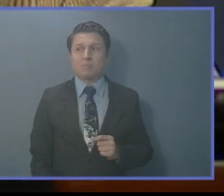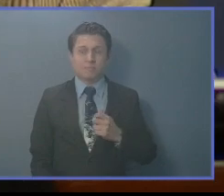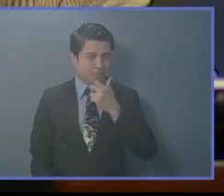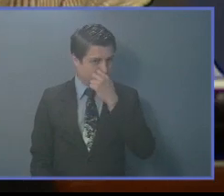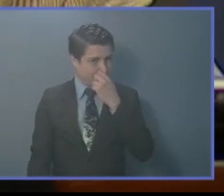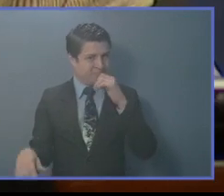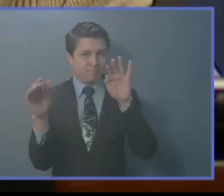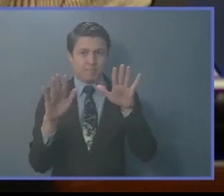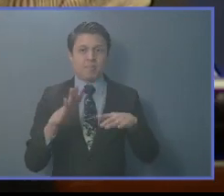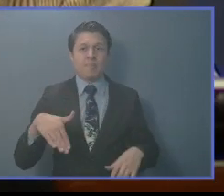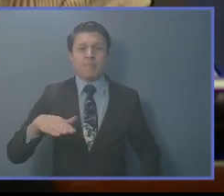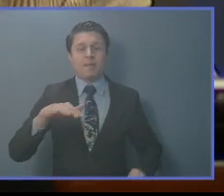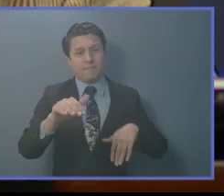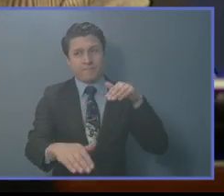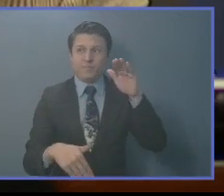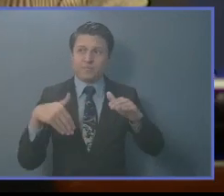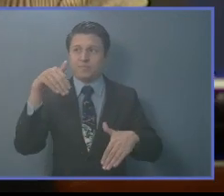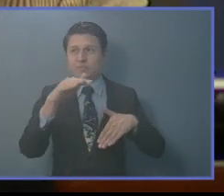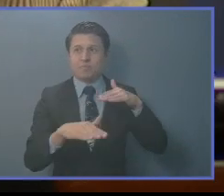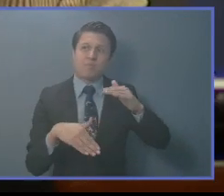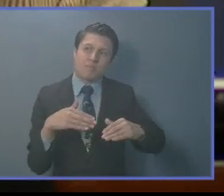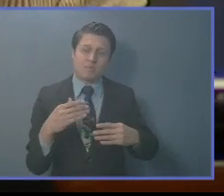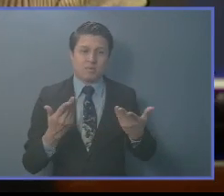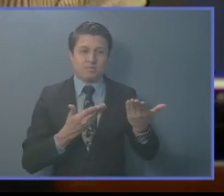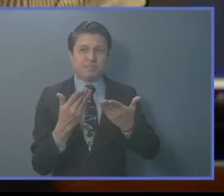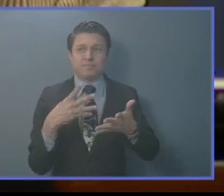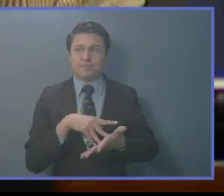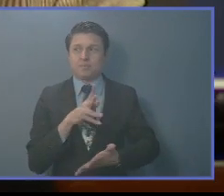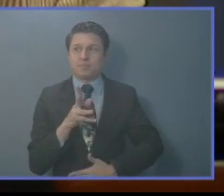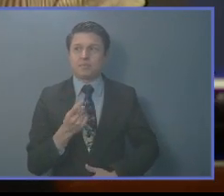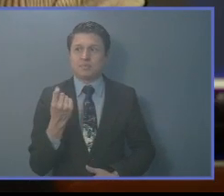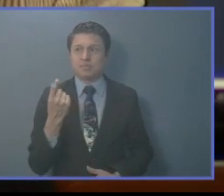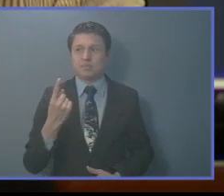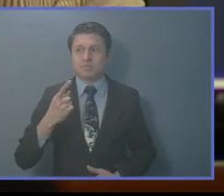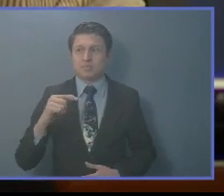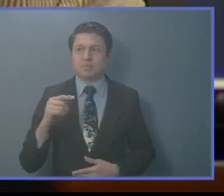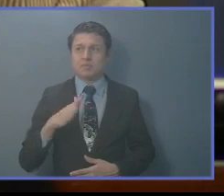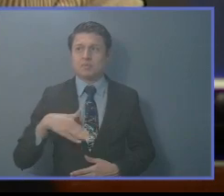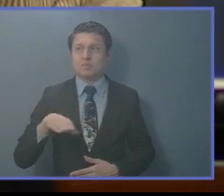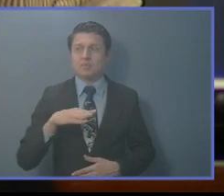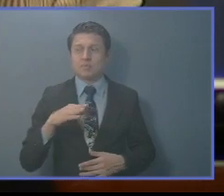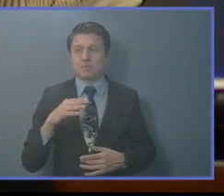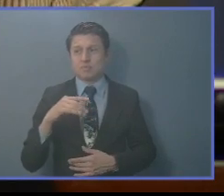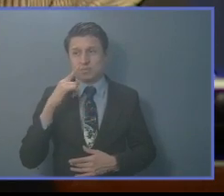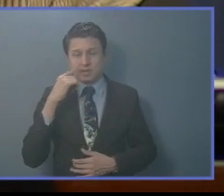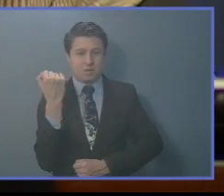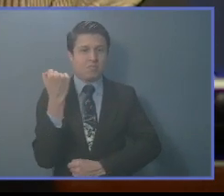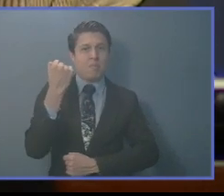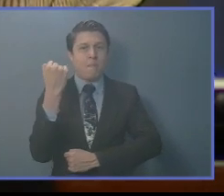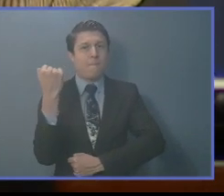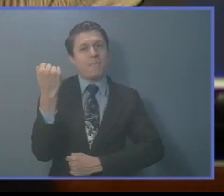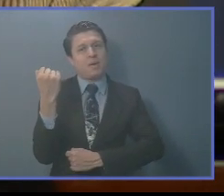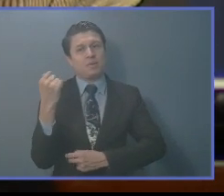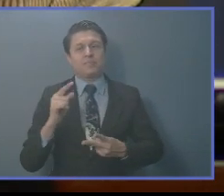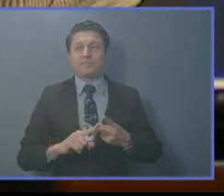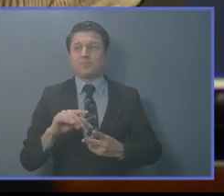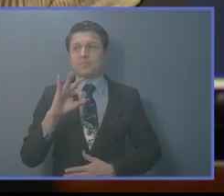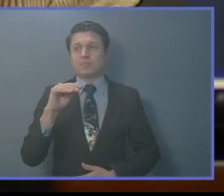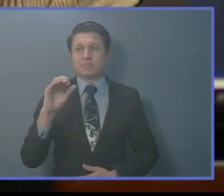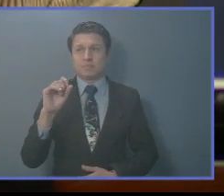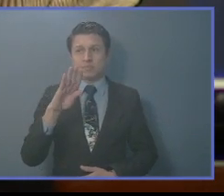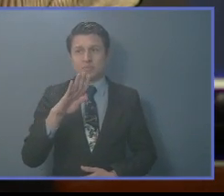10. Parques acuáticos y turicentros en lo que respecta a la atención al público. 11. Discotecas. 4. Fase 4. Del